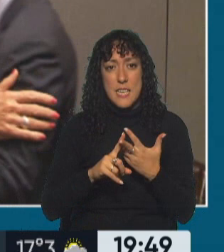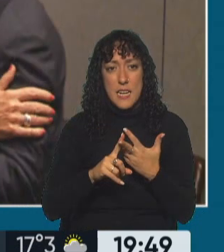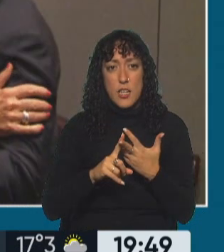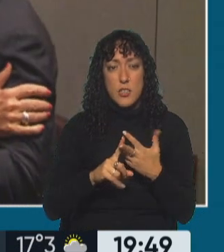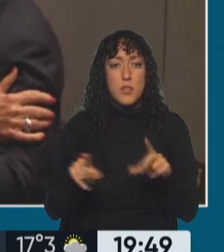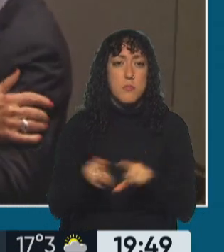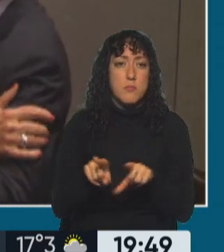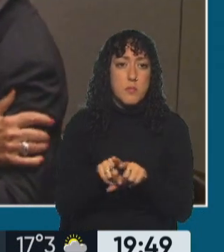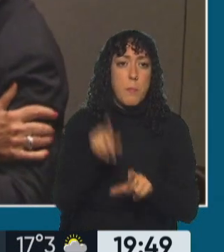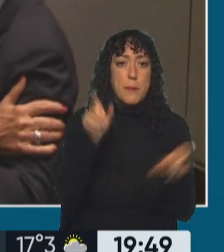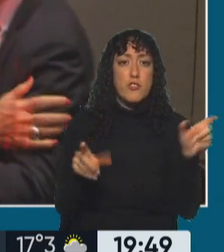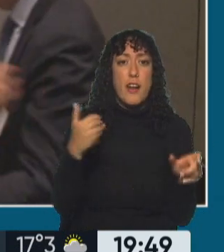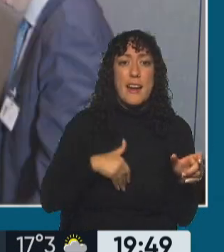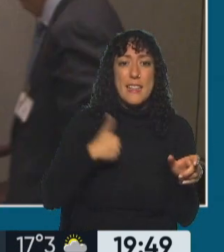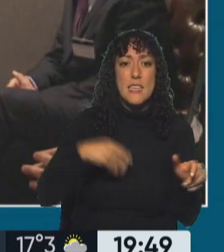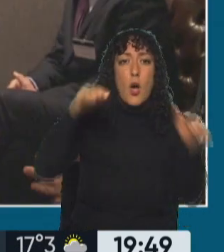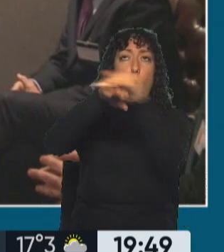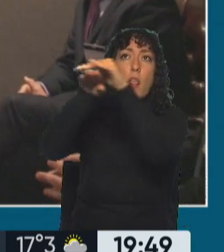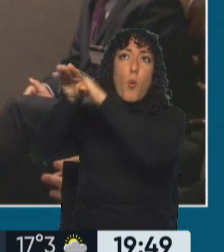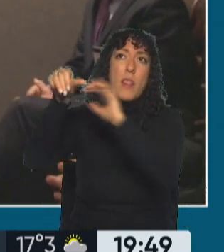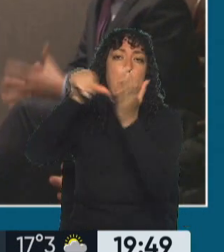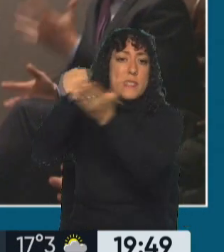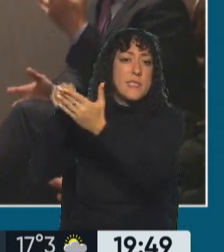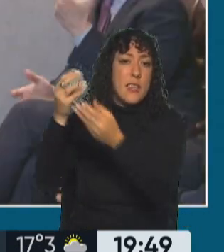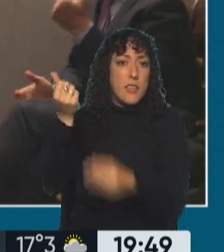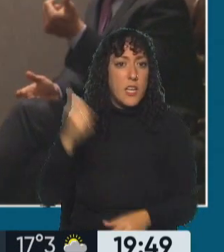de activos de argentinos en el exterior. Eso es